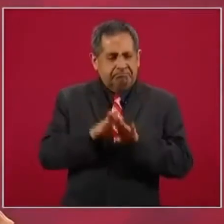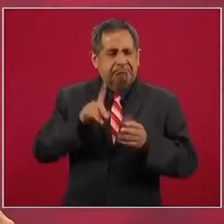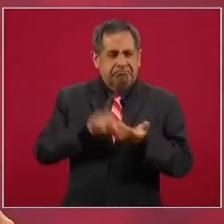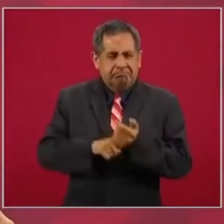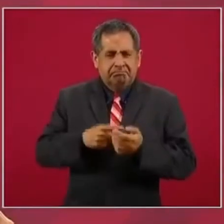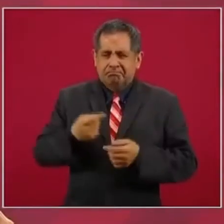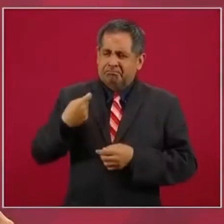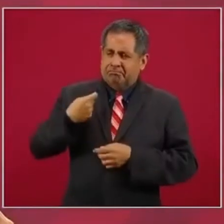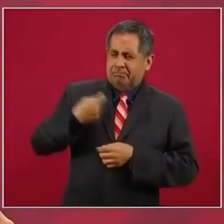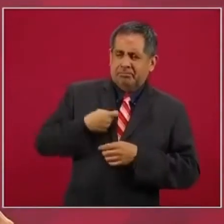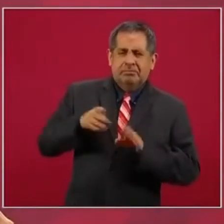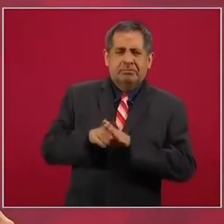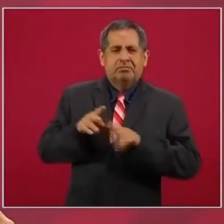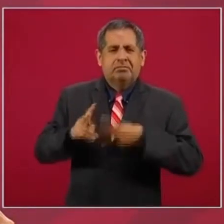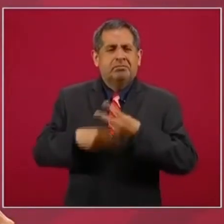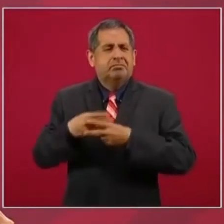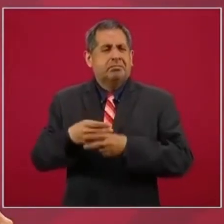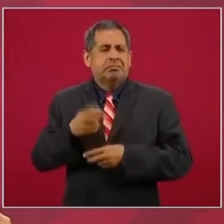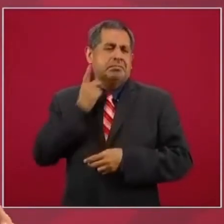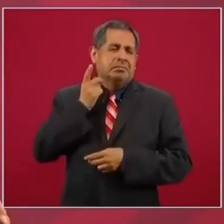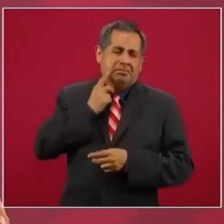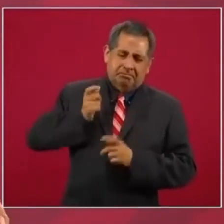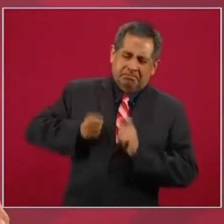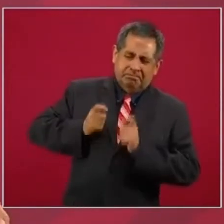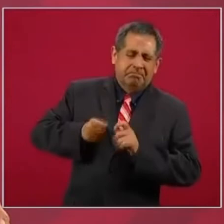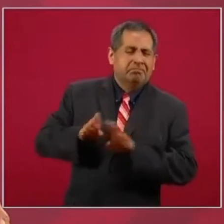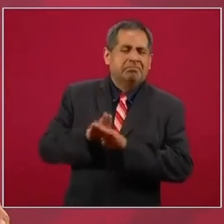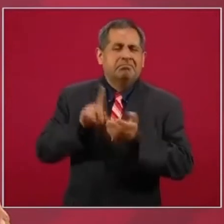se conoce la práctica parlamentaria.